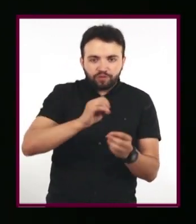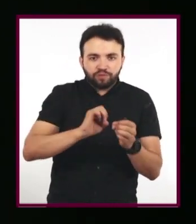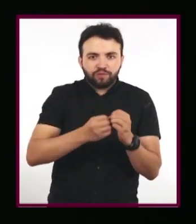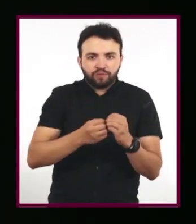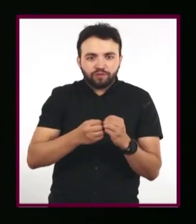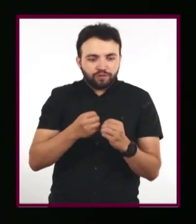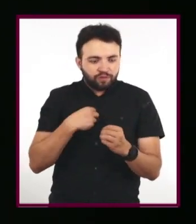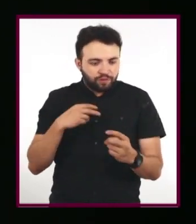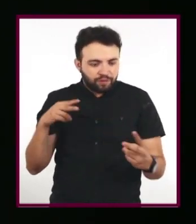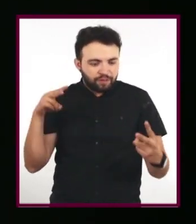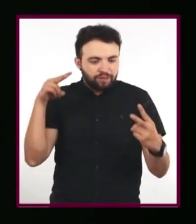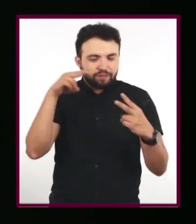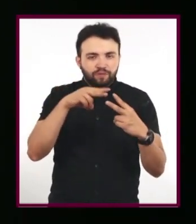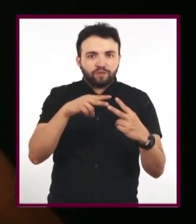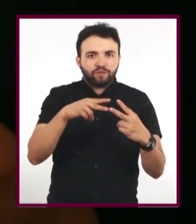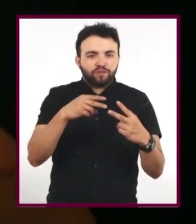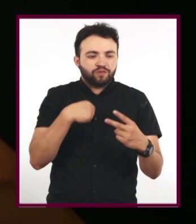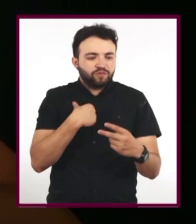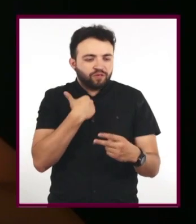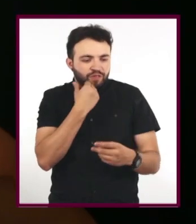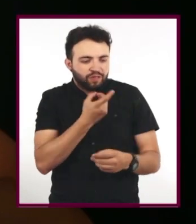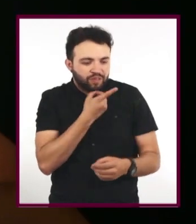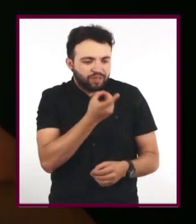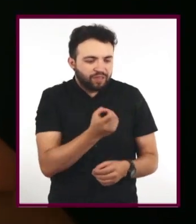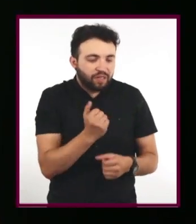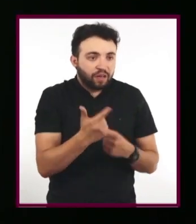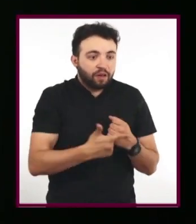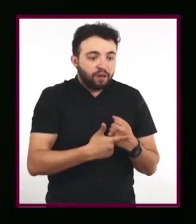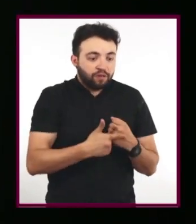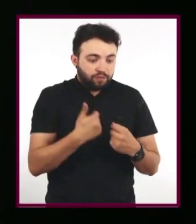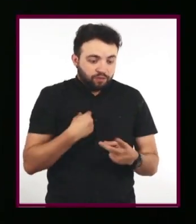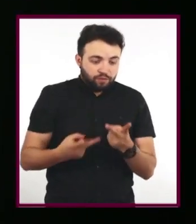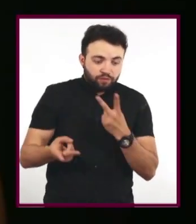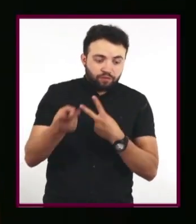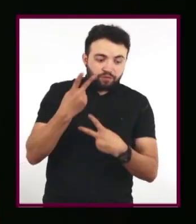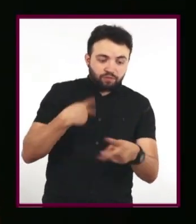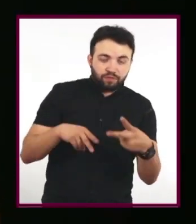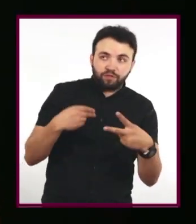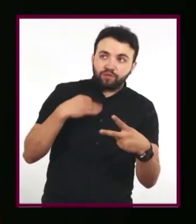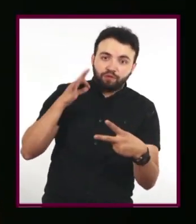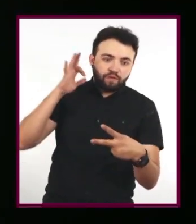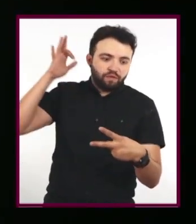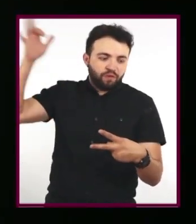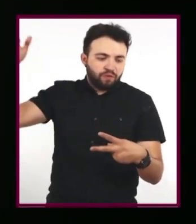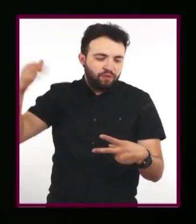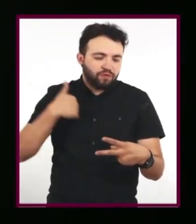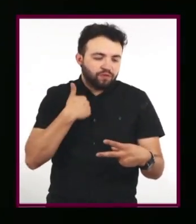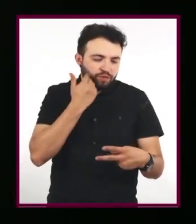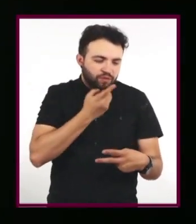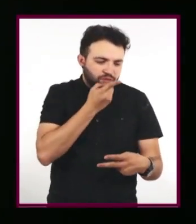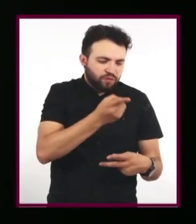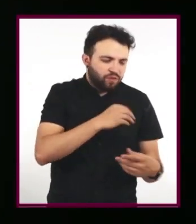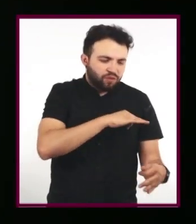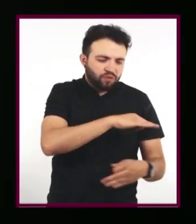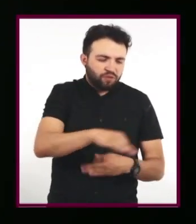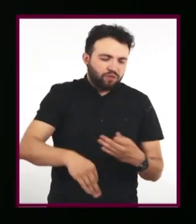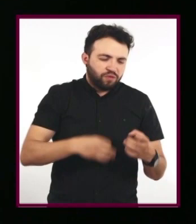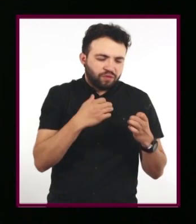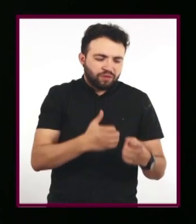crecido? Tengo algo que contarte. Fíjate que he venido del futuro para decirte que todo va a estar bien.